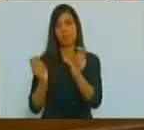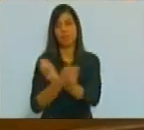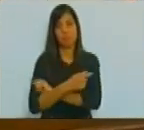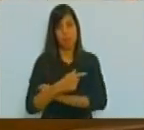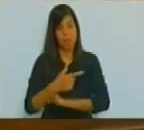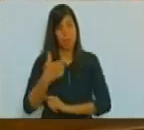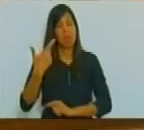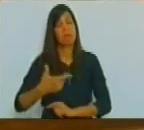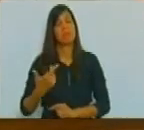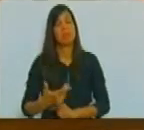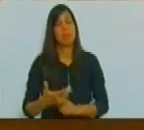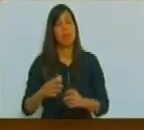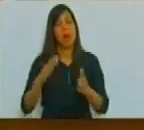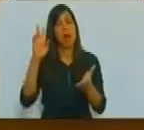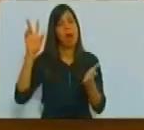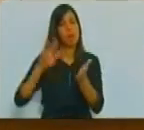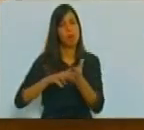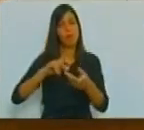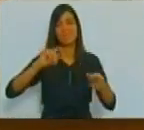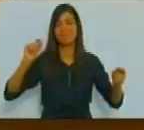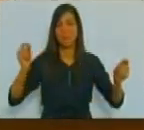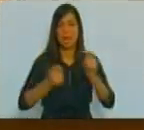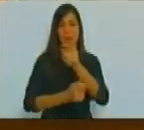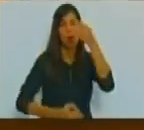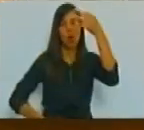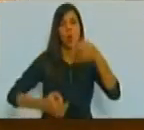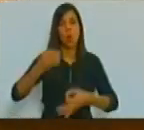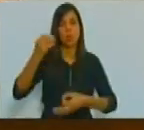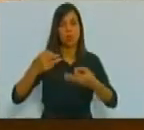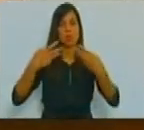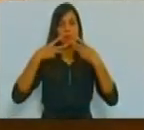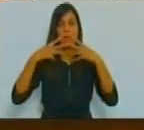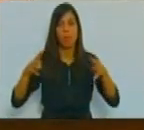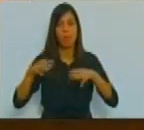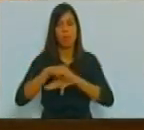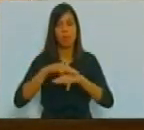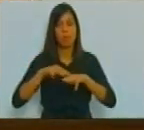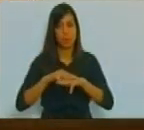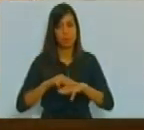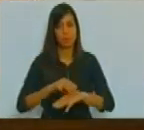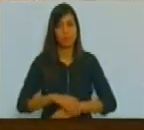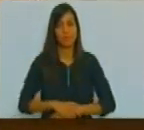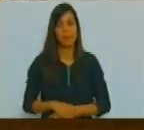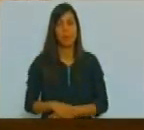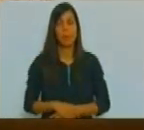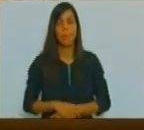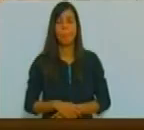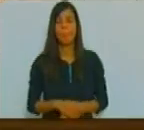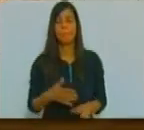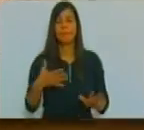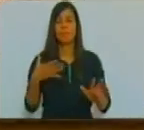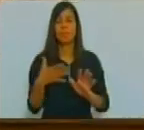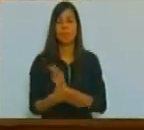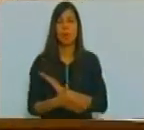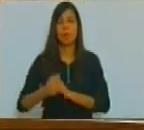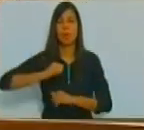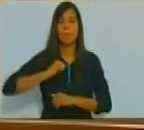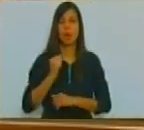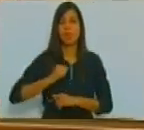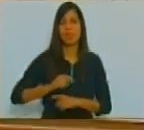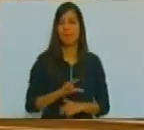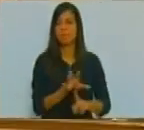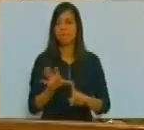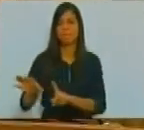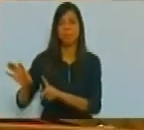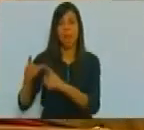con maría alejandra debe llegar a todos los niveles y con respecto a la represión policial nosotros debemos